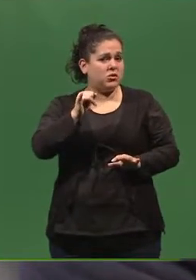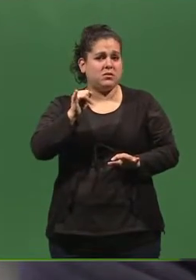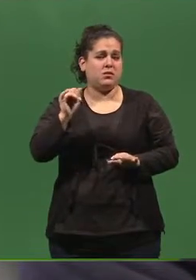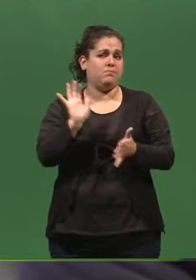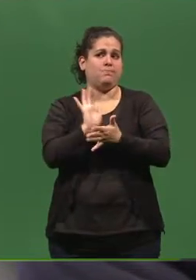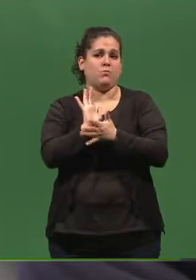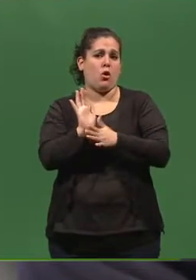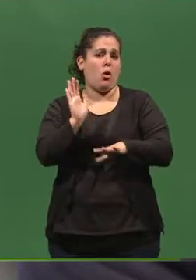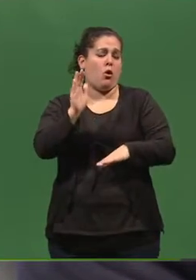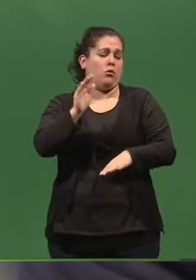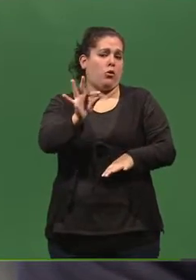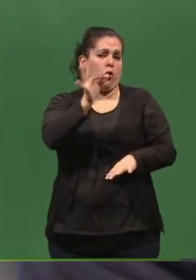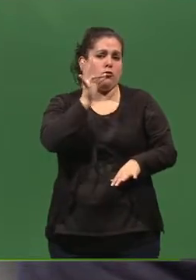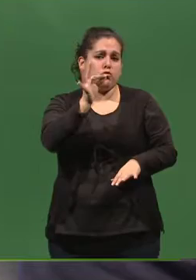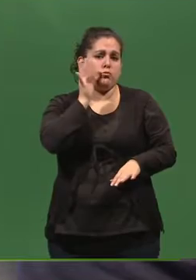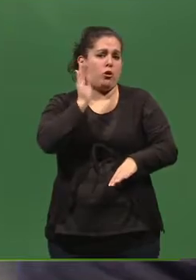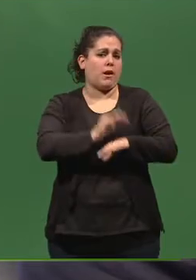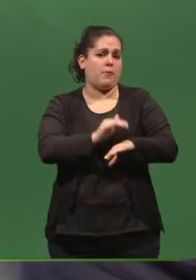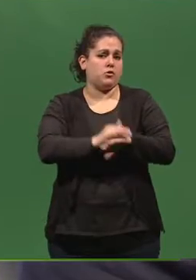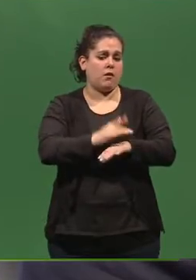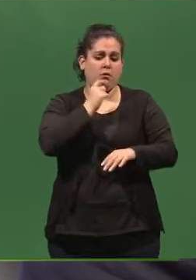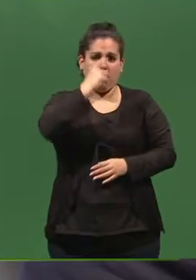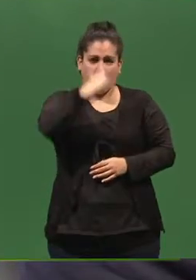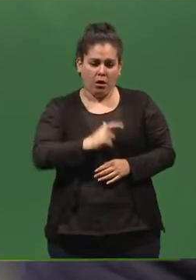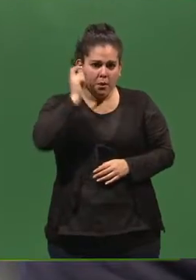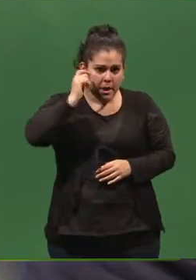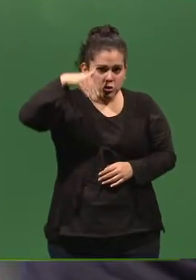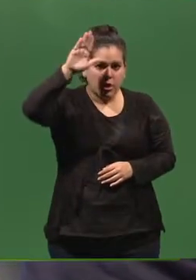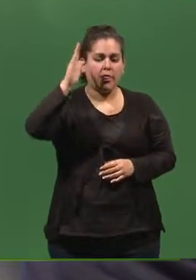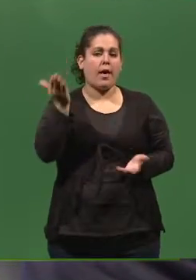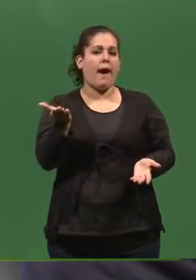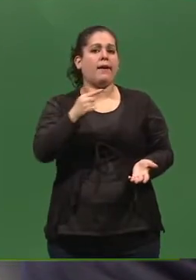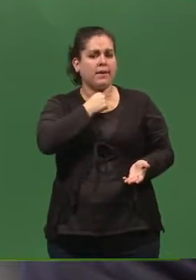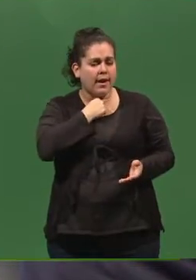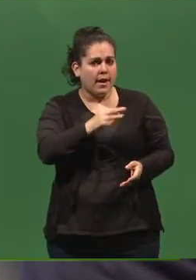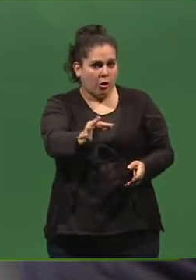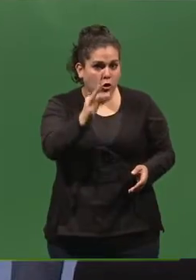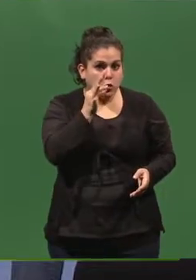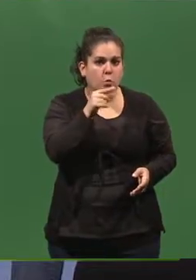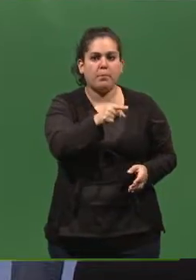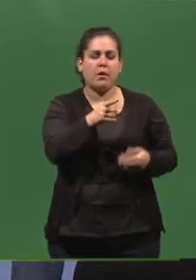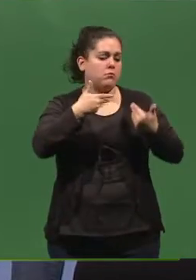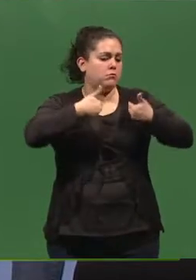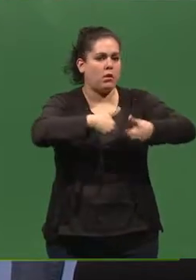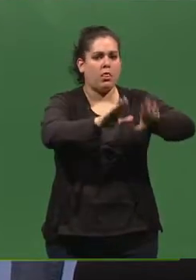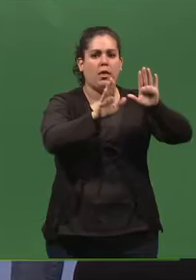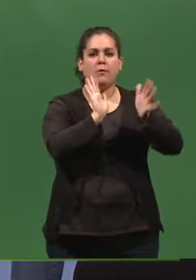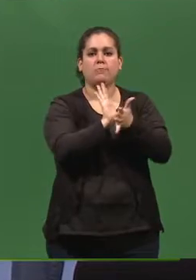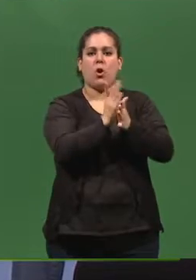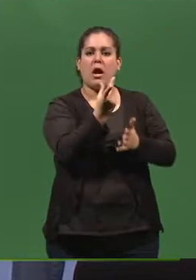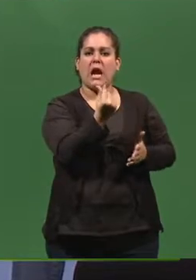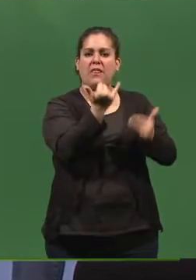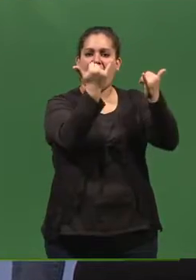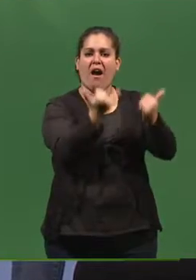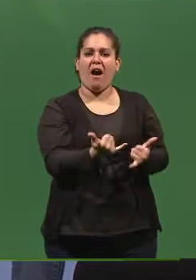el lema del consumo responsable, para aquellas personas que por decisión propia, mayores de edad, quieran hacerlo, lo pueden hacer dentro de un ámbito